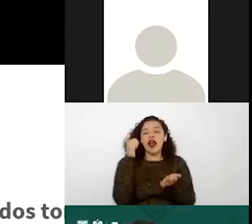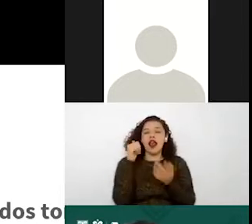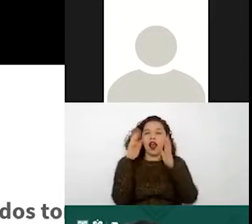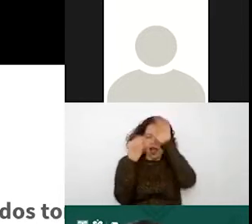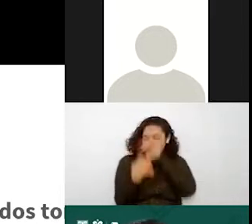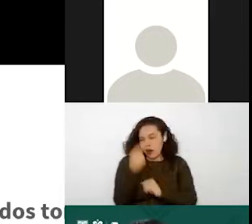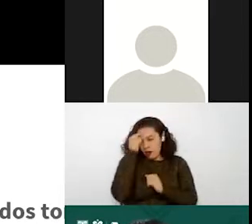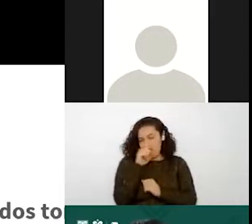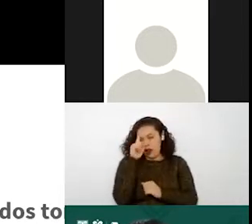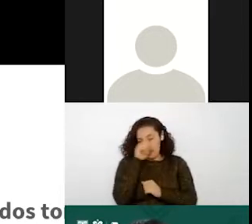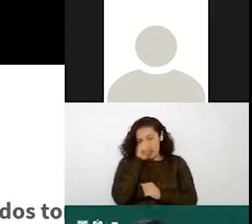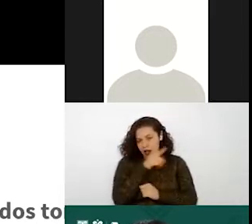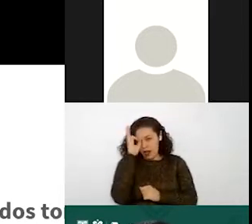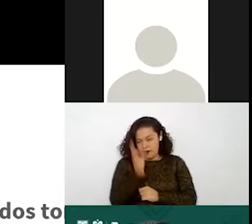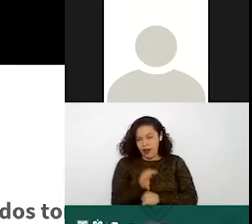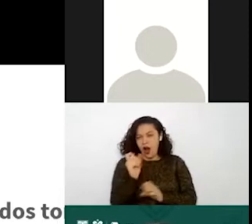observaciones